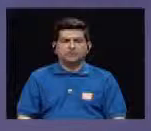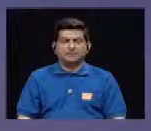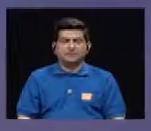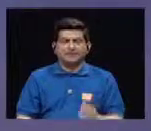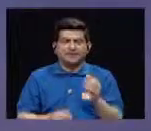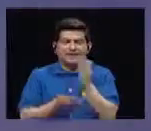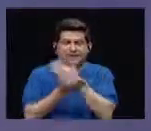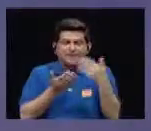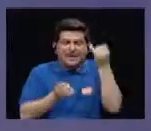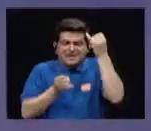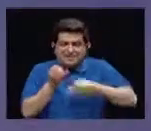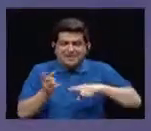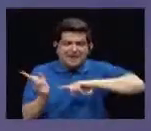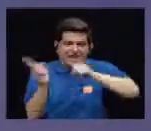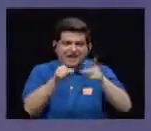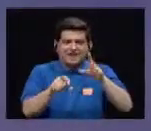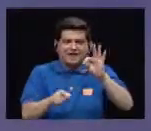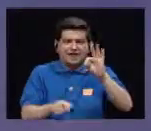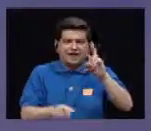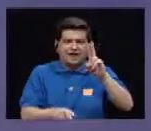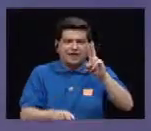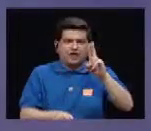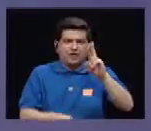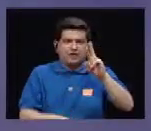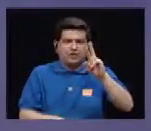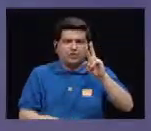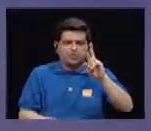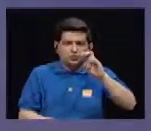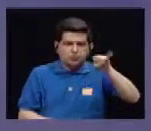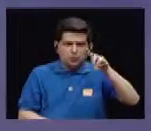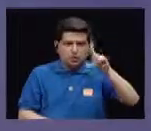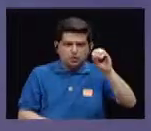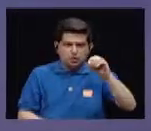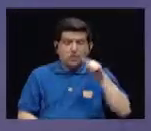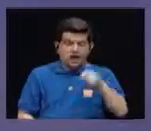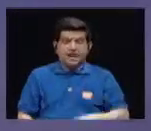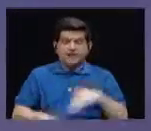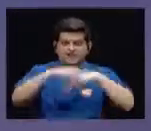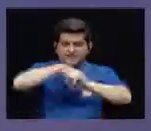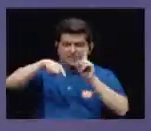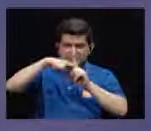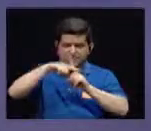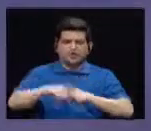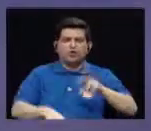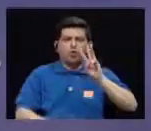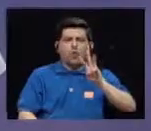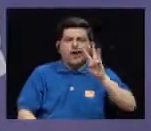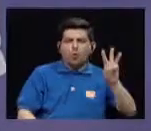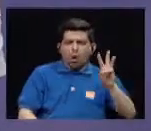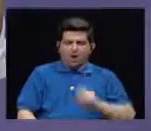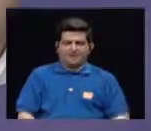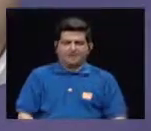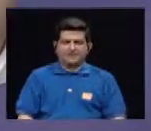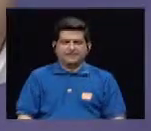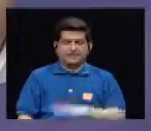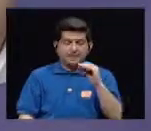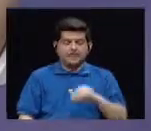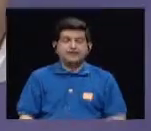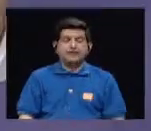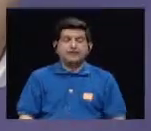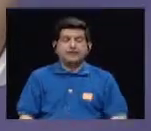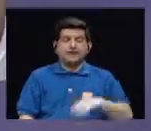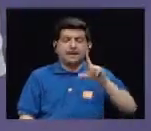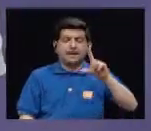la cereza al pastel sería ir a Trujillo, donde está la tumba de Walker. Claro. Eso, ¿verdad? Y retomar, digamos, el